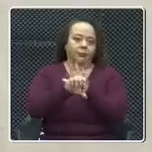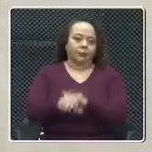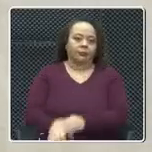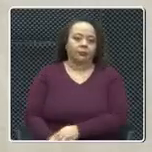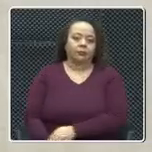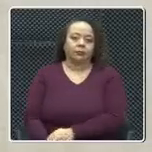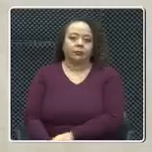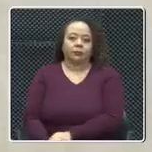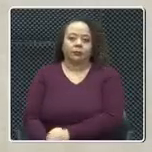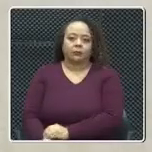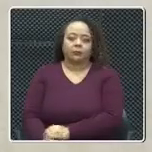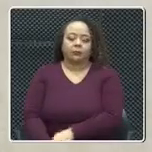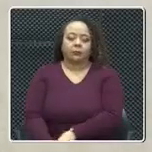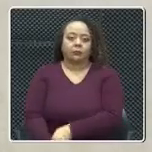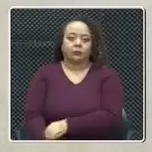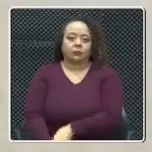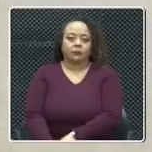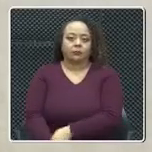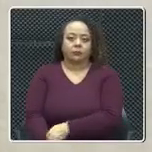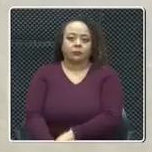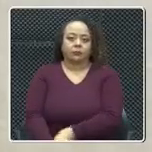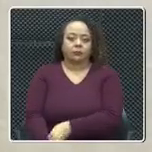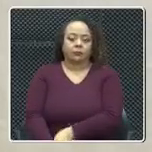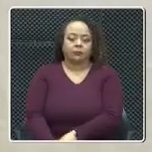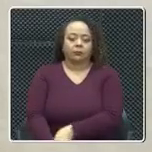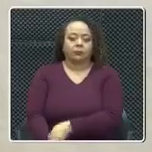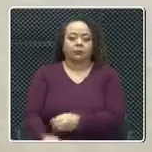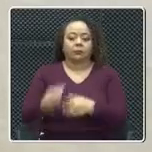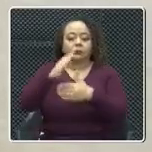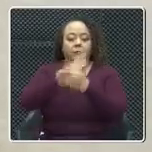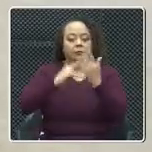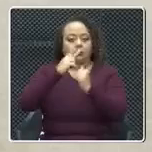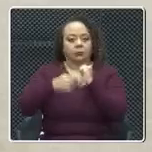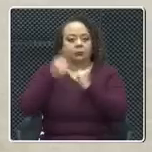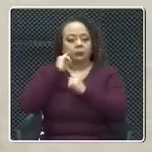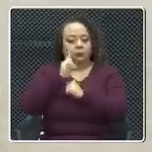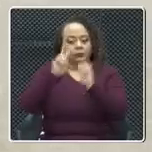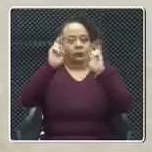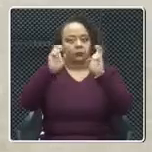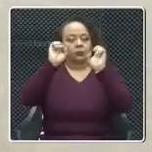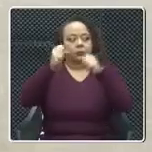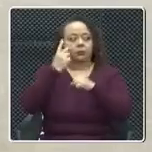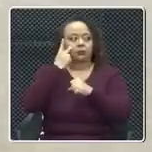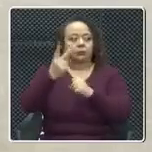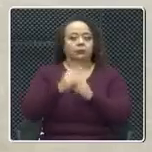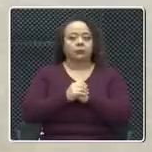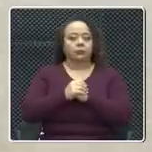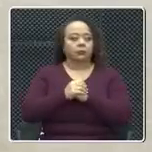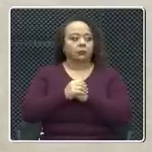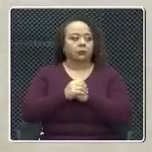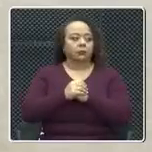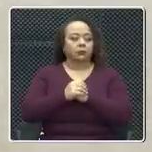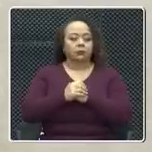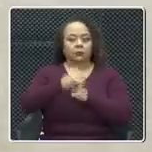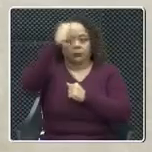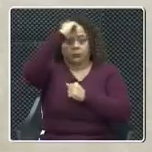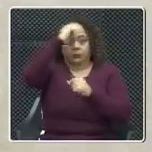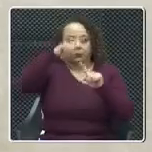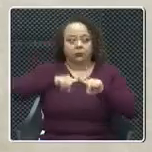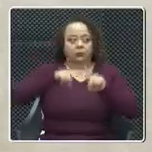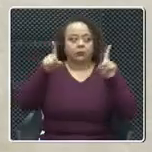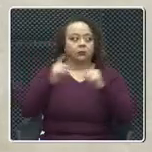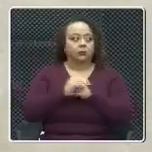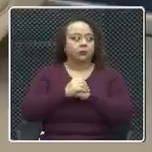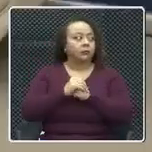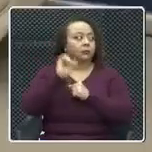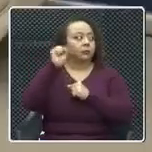de que a veces, ¿verdad? Bajo una misma línea de temática en la parte laboral, podemos ver posiciones totalmente diferentes.